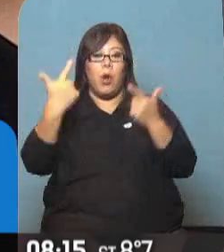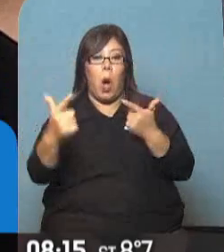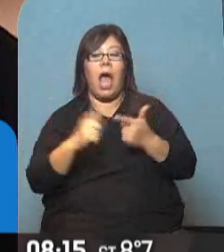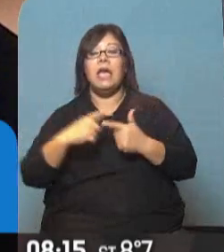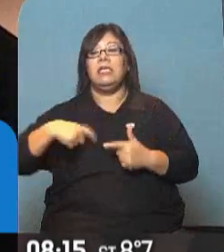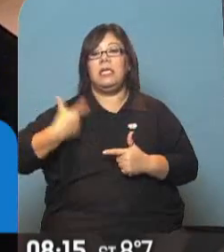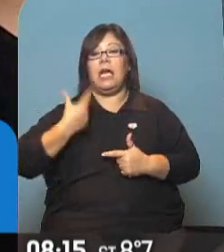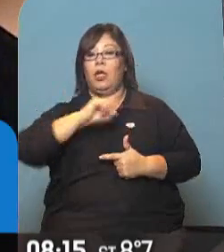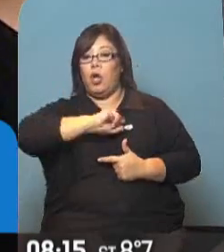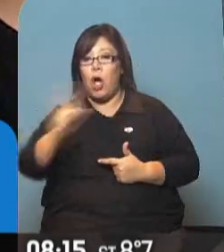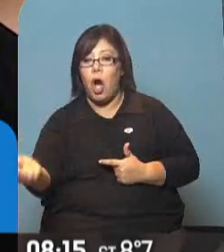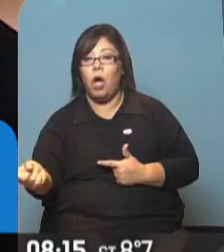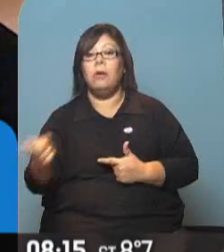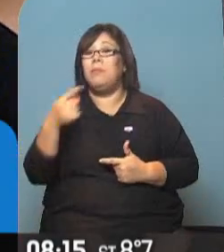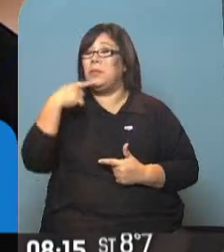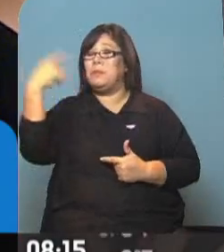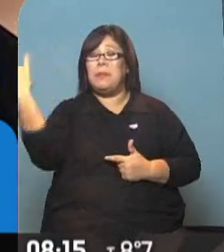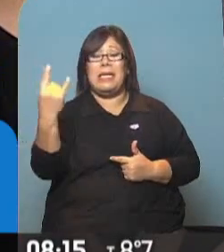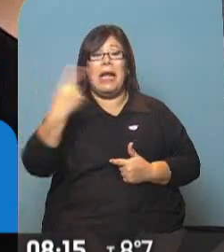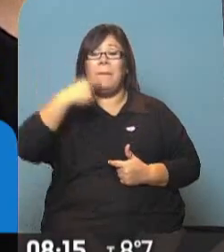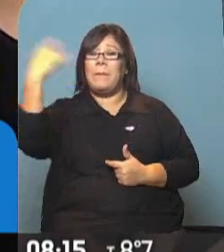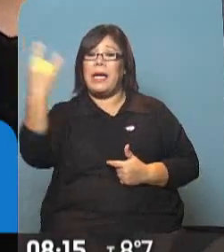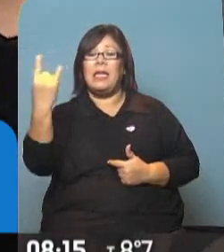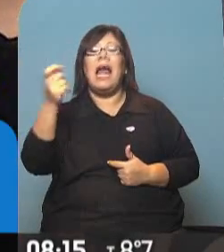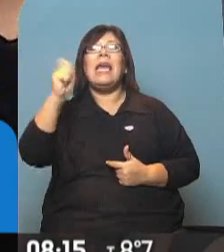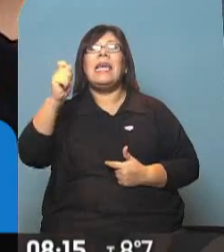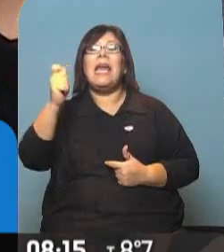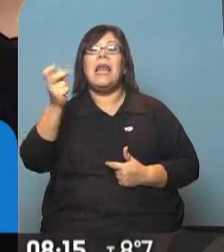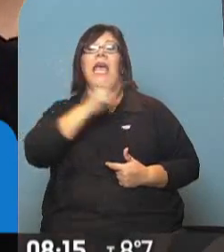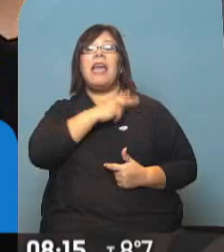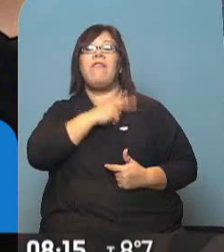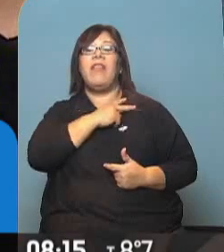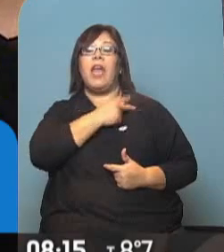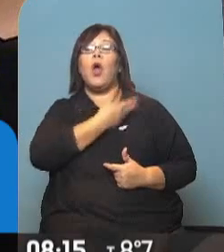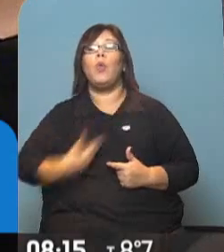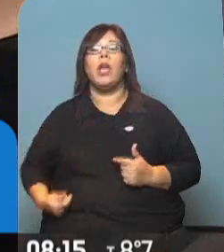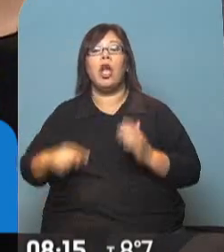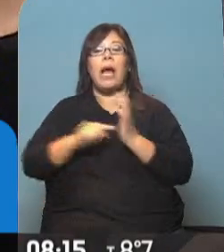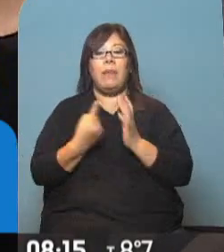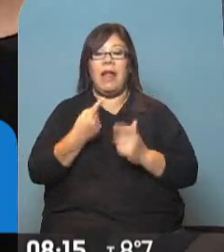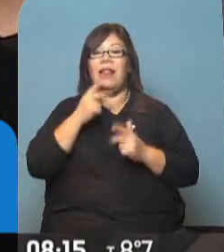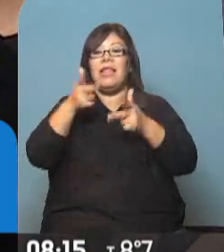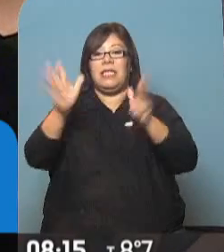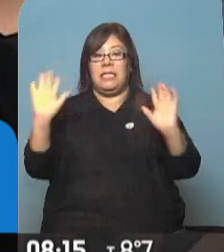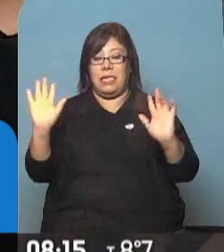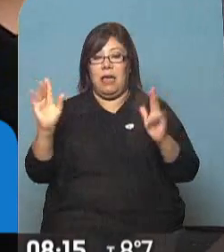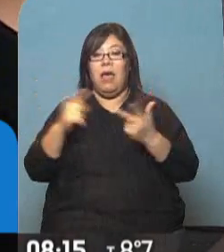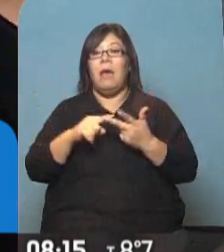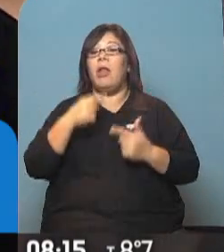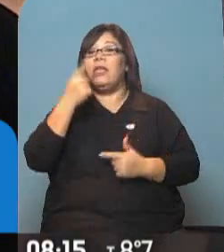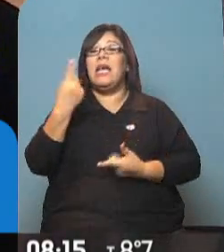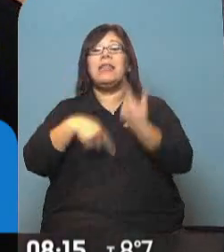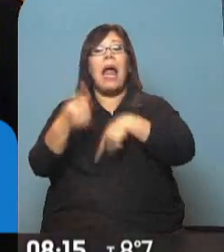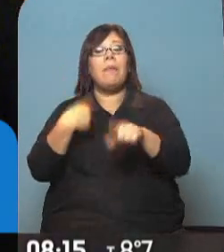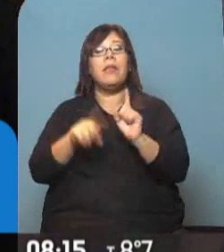sindicatos, nada. Todo eso es mentira. Mentira, que lo dice el jefe de gobierno, lo dice, es mentira. Lo que hizo fue decir que continúe el trámite.